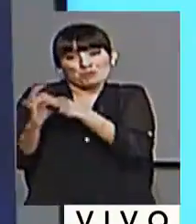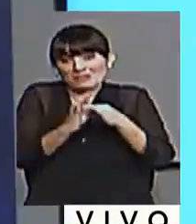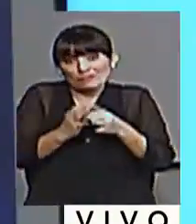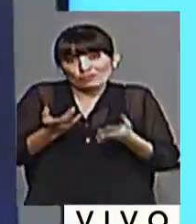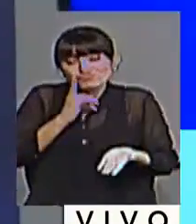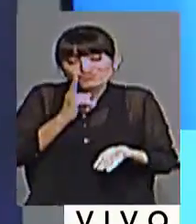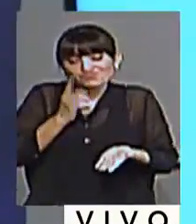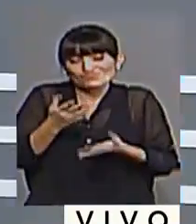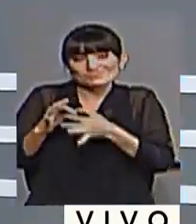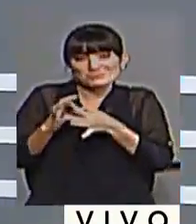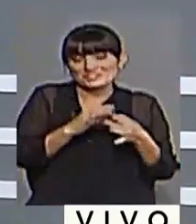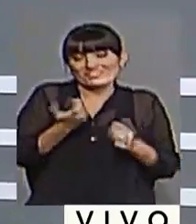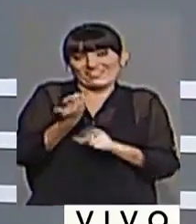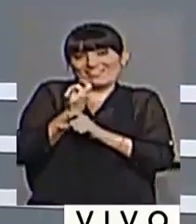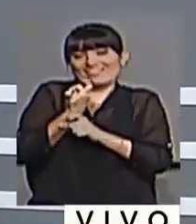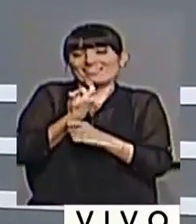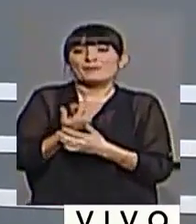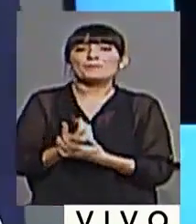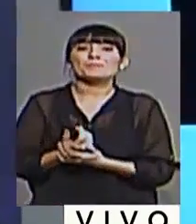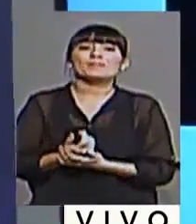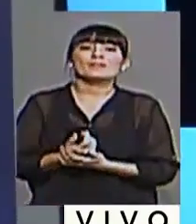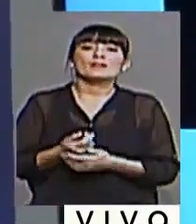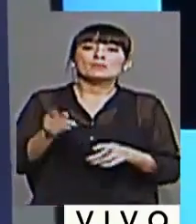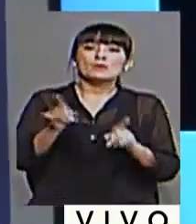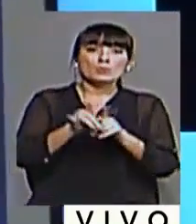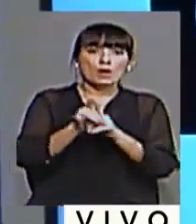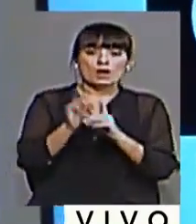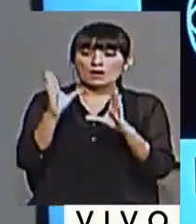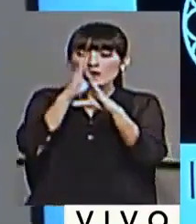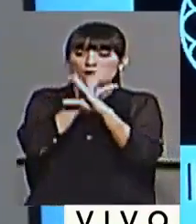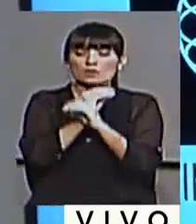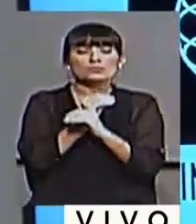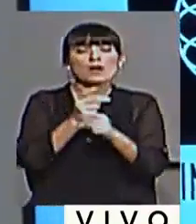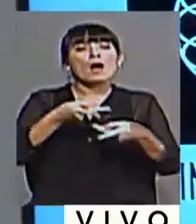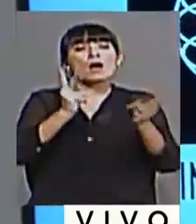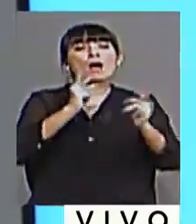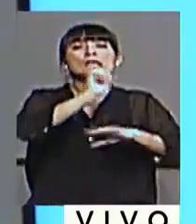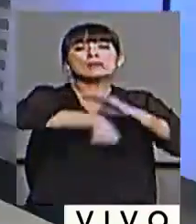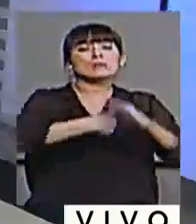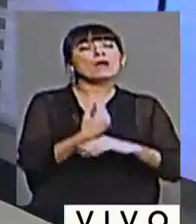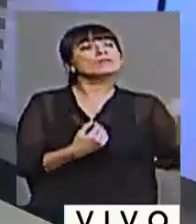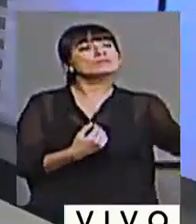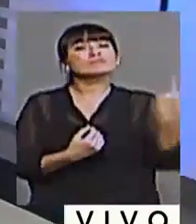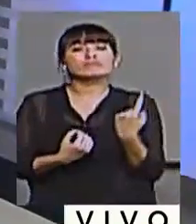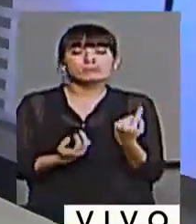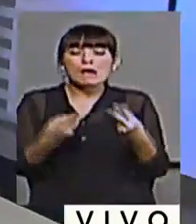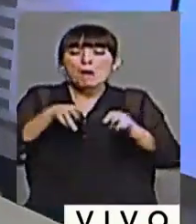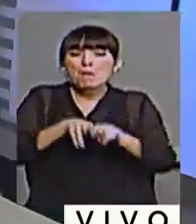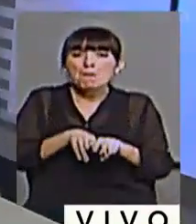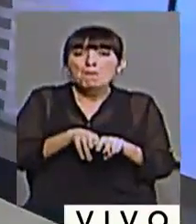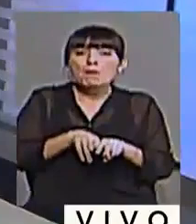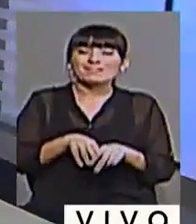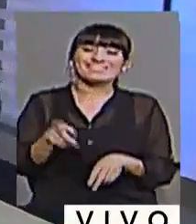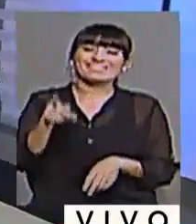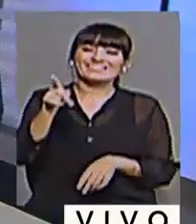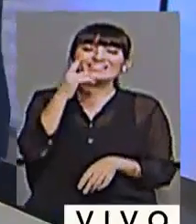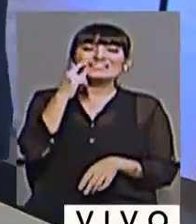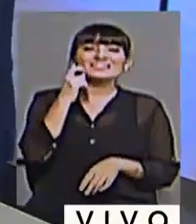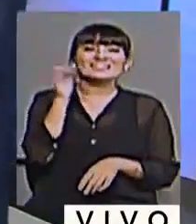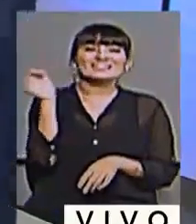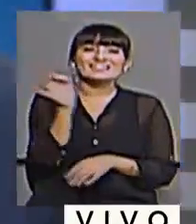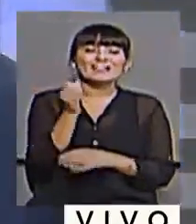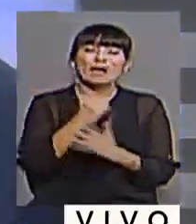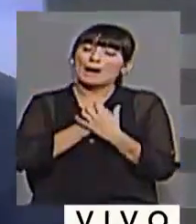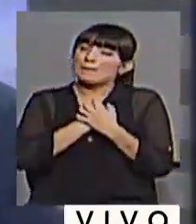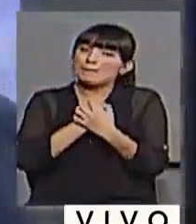lógico recibirla como si nada en la noche en la cama. El amor consigue todo. Porque lo voy a sacar del tema. El